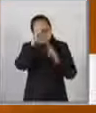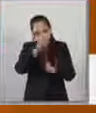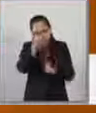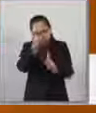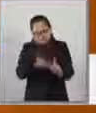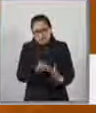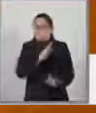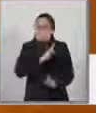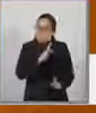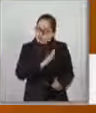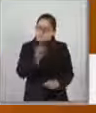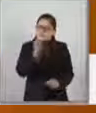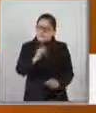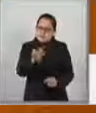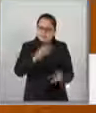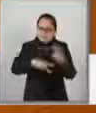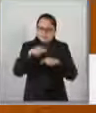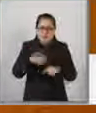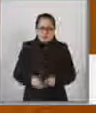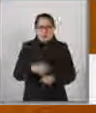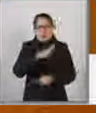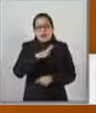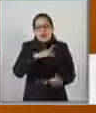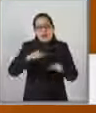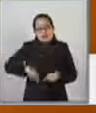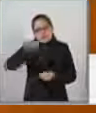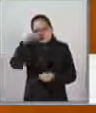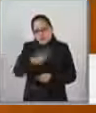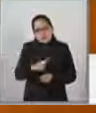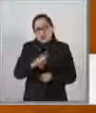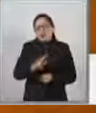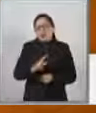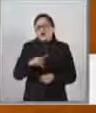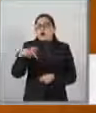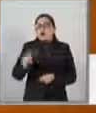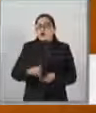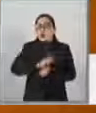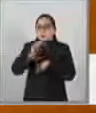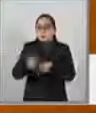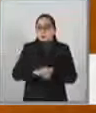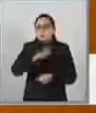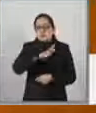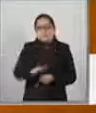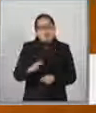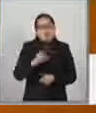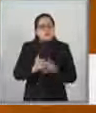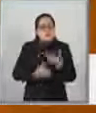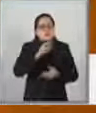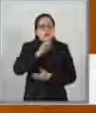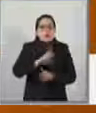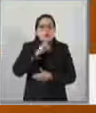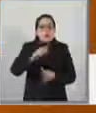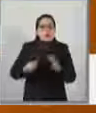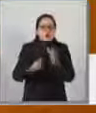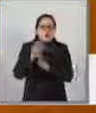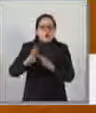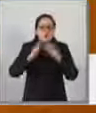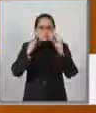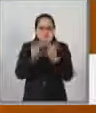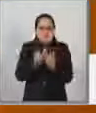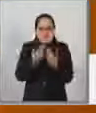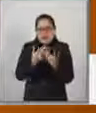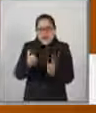sentido que nos ayuden a conformar a un país que nos pueda ir ayudando a perfeccionar los mecanismos. Nadie